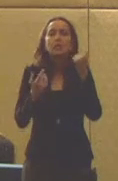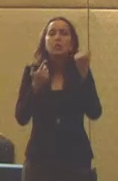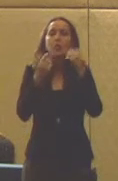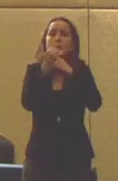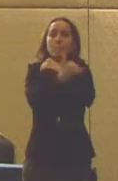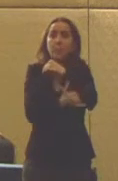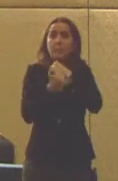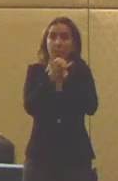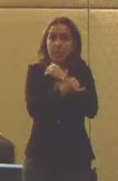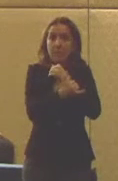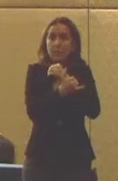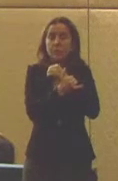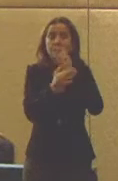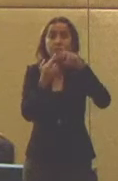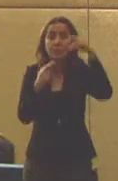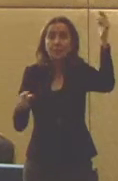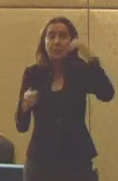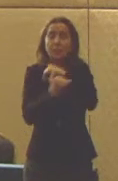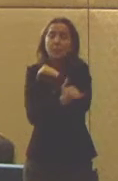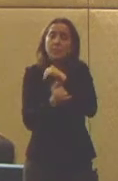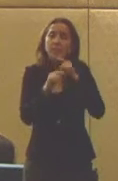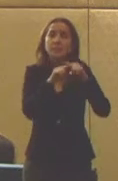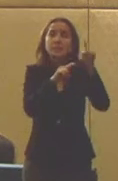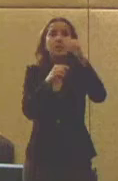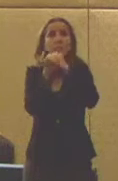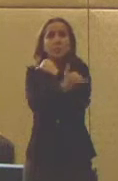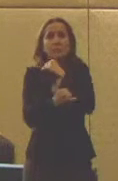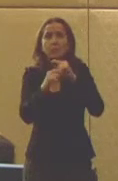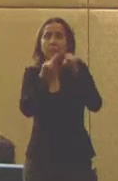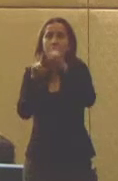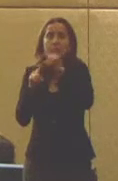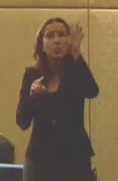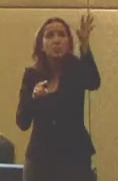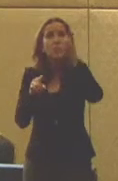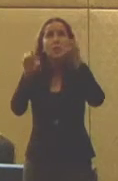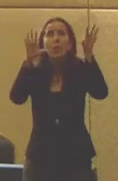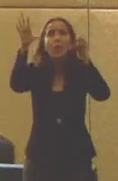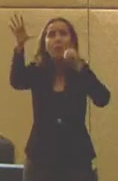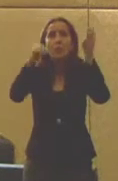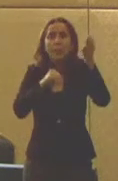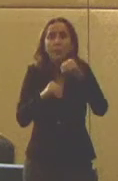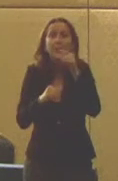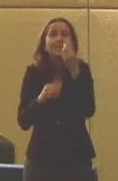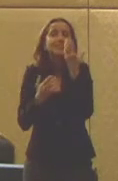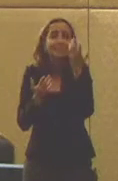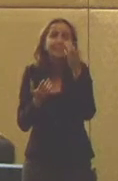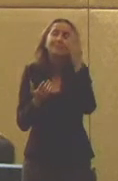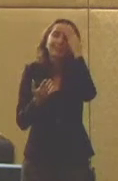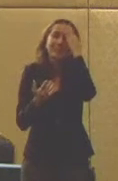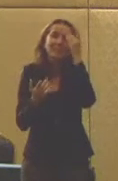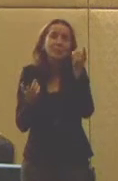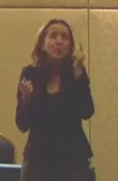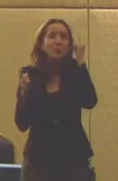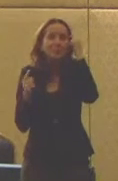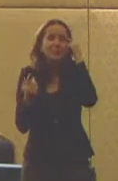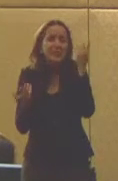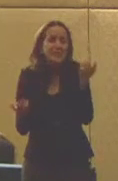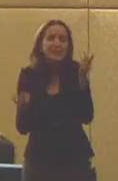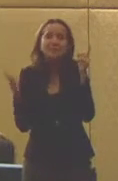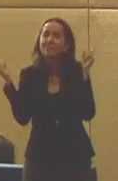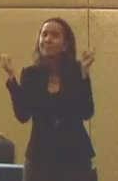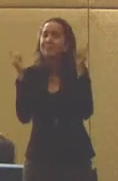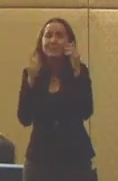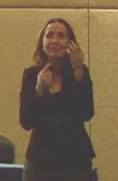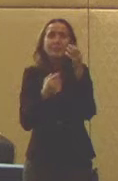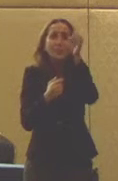sí existe este ente central, en la otra mitad de los países de la región no existe. O sea, esto nos hace un poco pensar si será